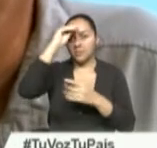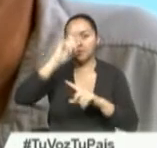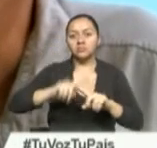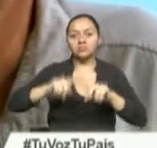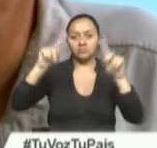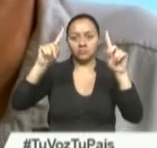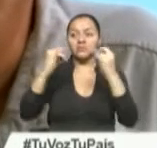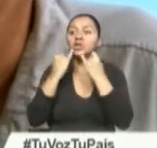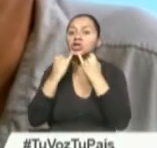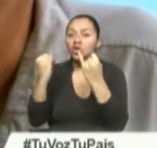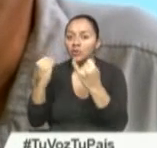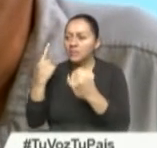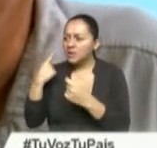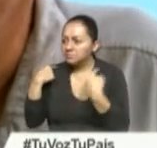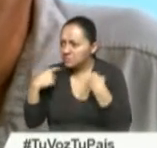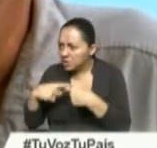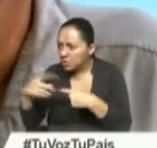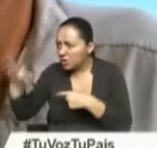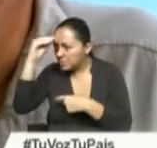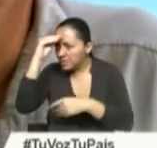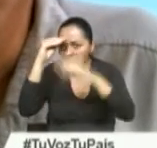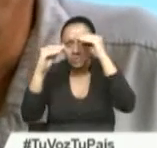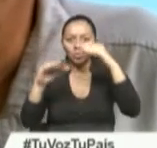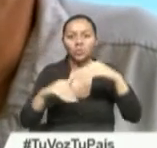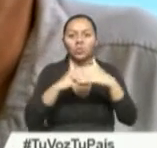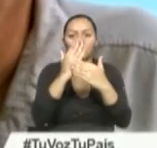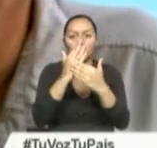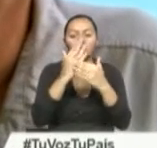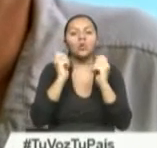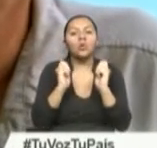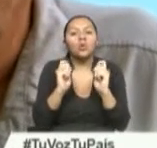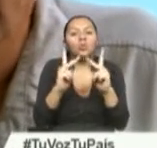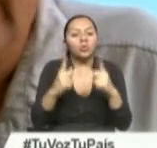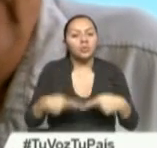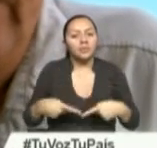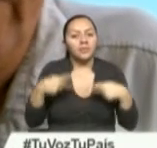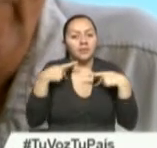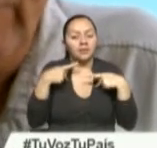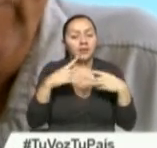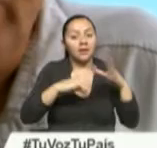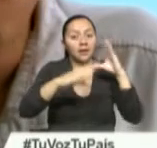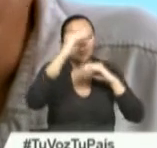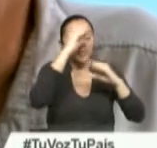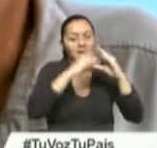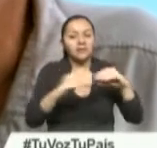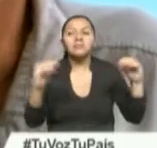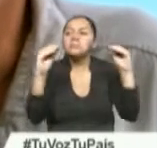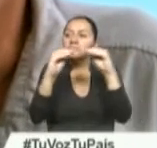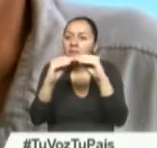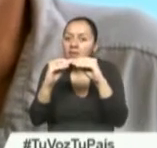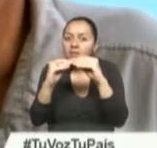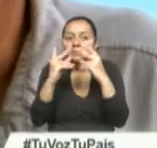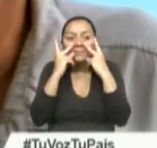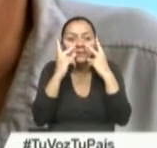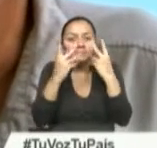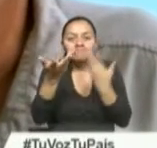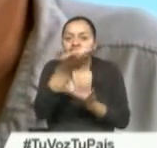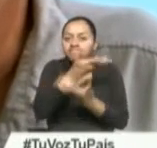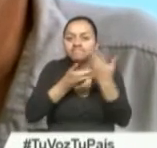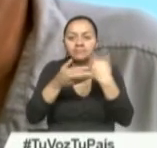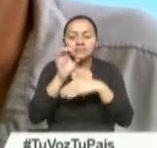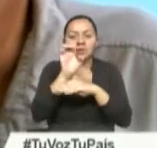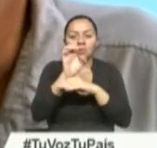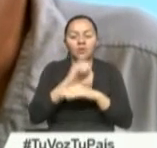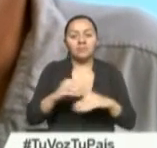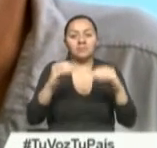lenguaje, solo pasando tu vida teniendo más oportunidades, más cosas que aprender, más cosas que ver. Los ecuatorianos que